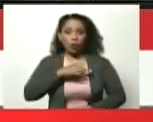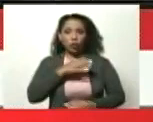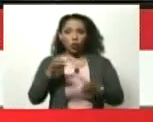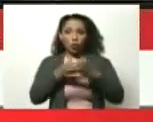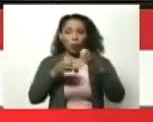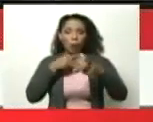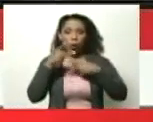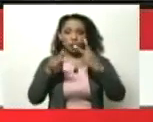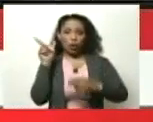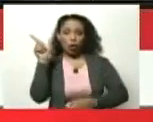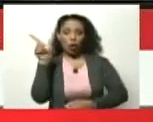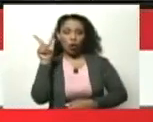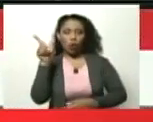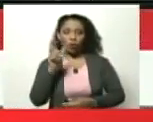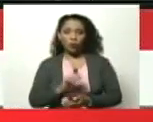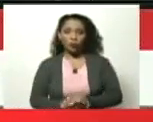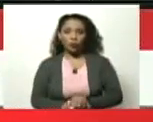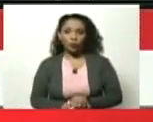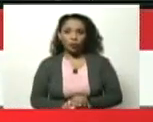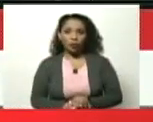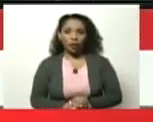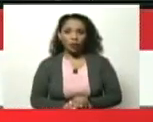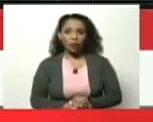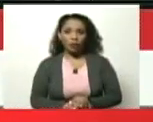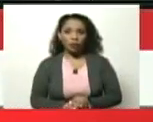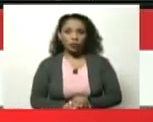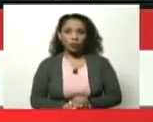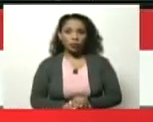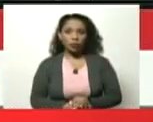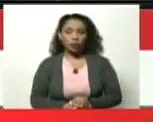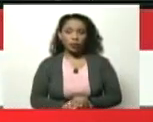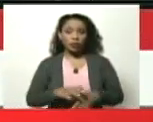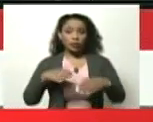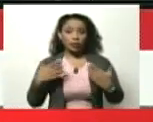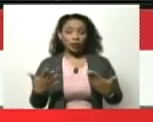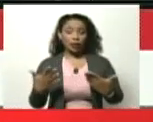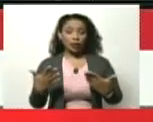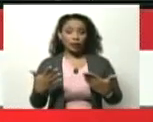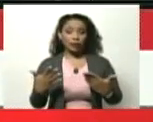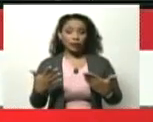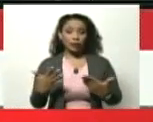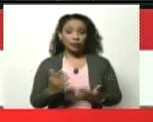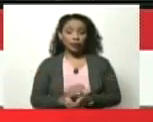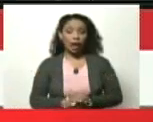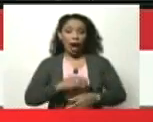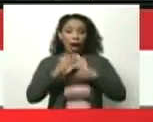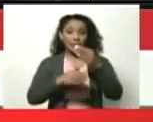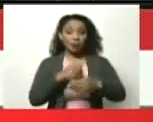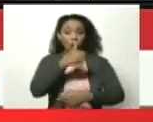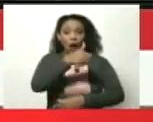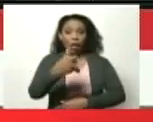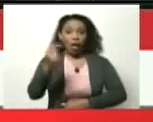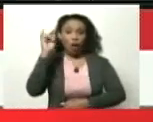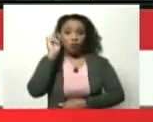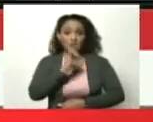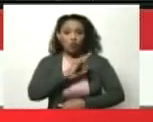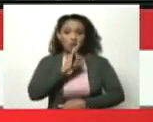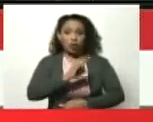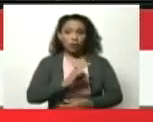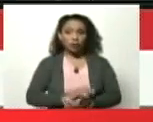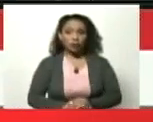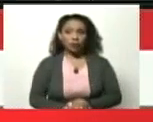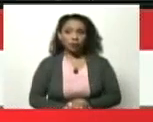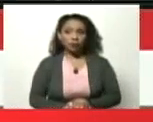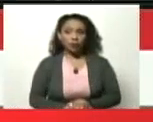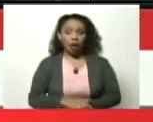partido, luego de la reunión semanal que habitualmente realizamos cada lunes.